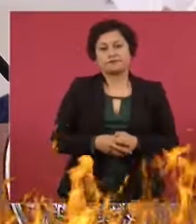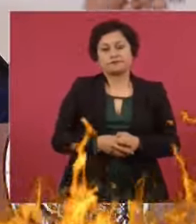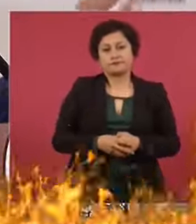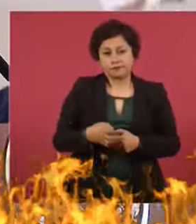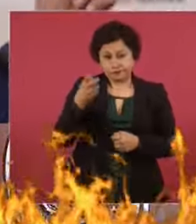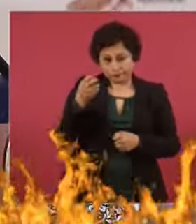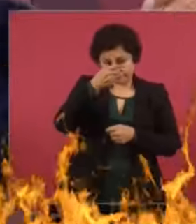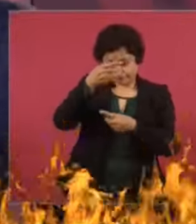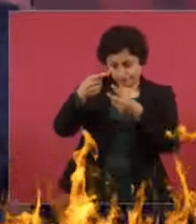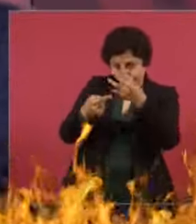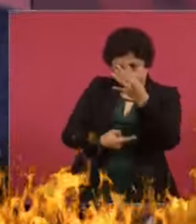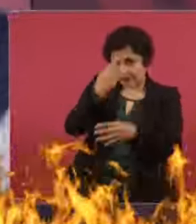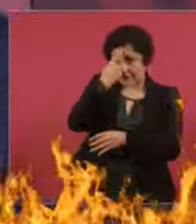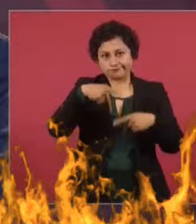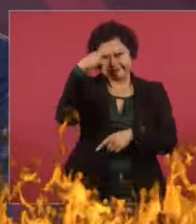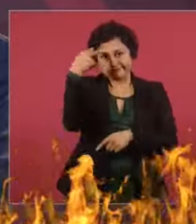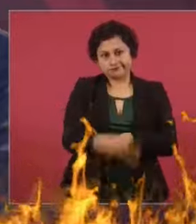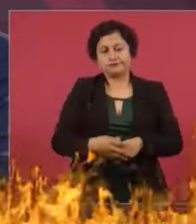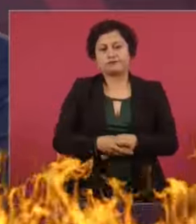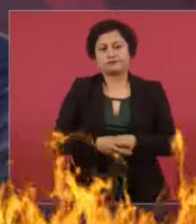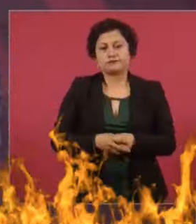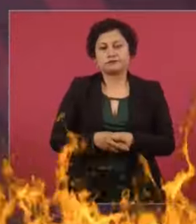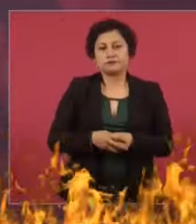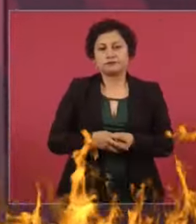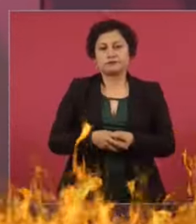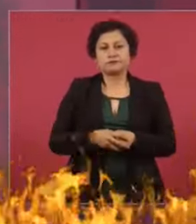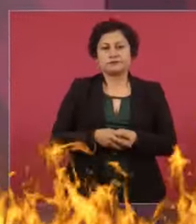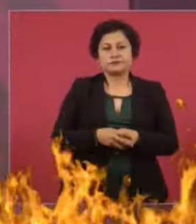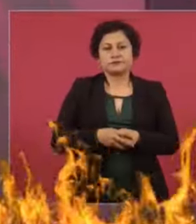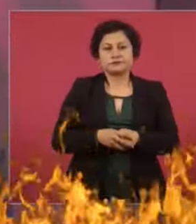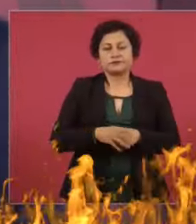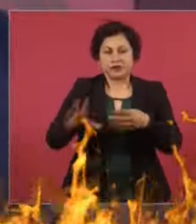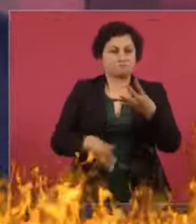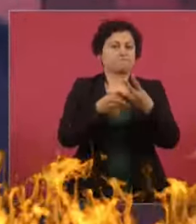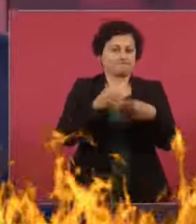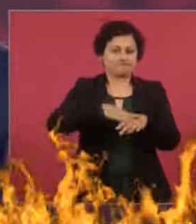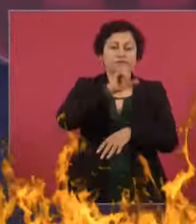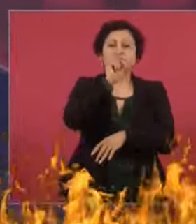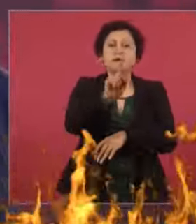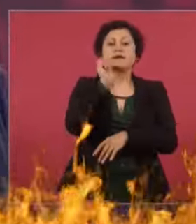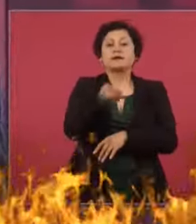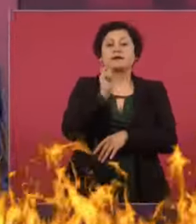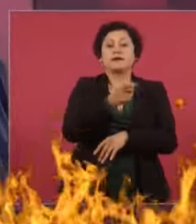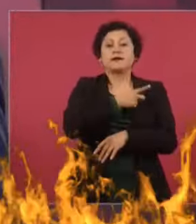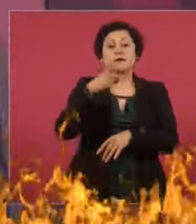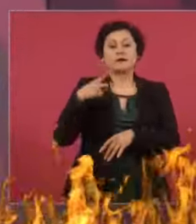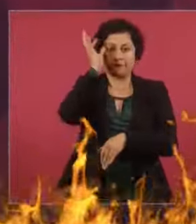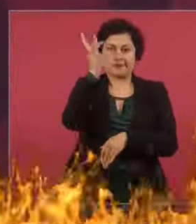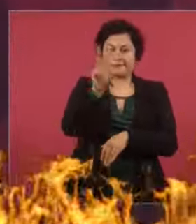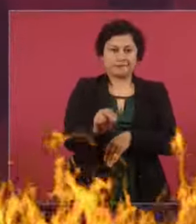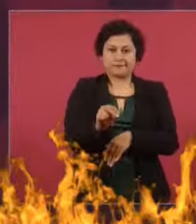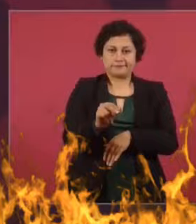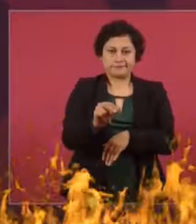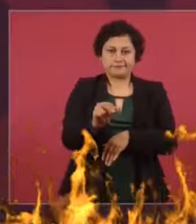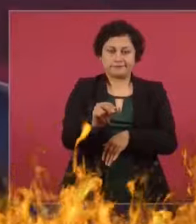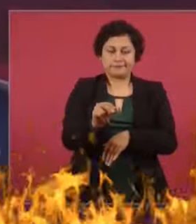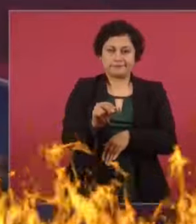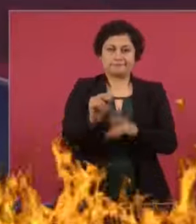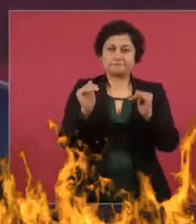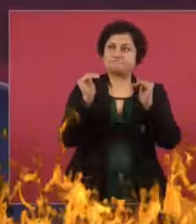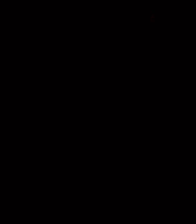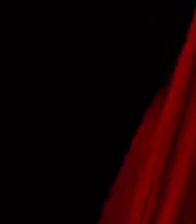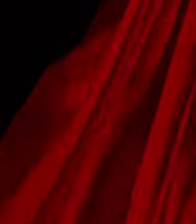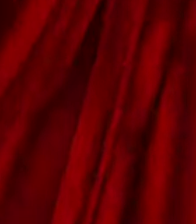poder gobernar este gran país y una cuestión no ser una empleada un empleado de los